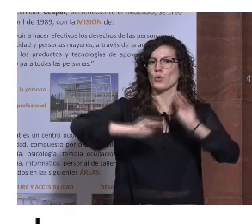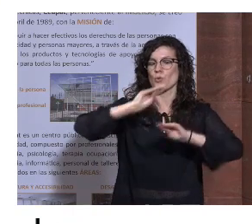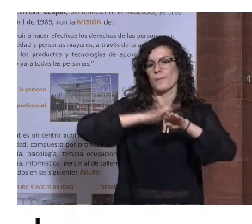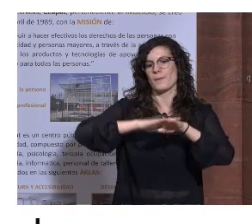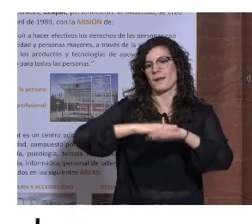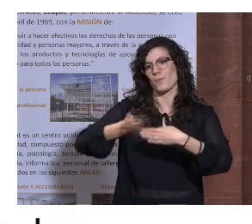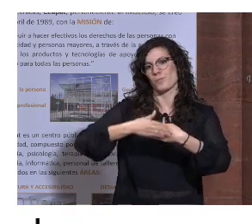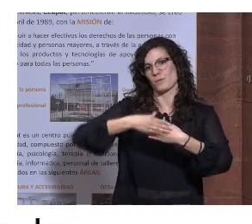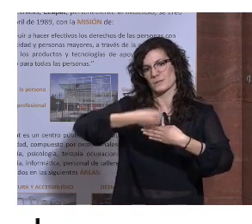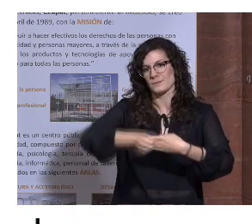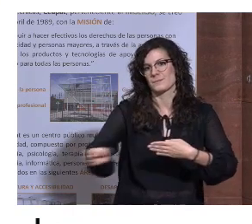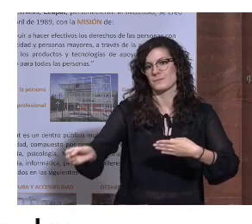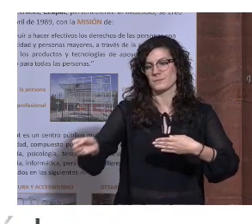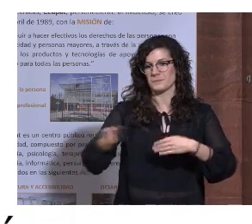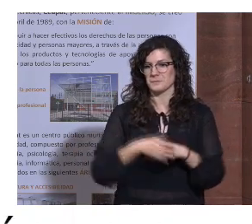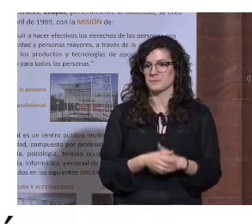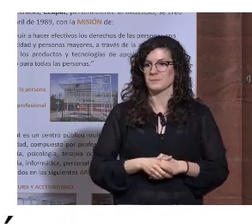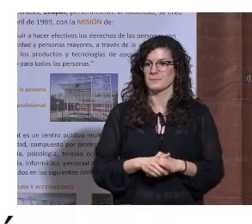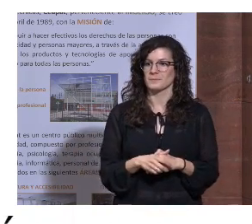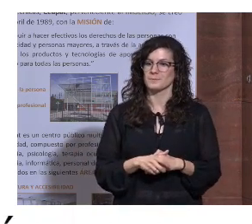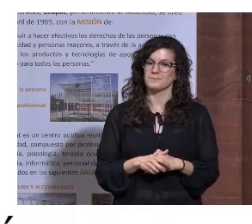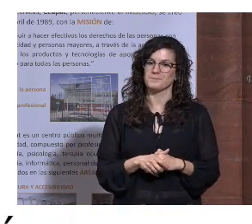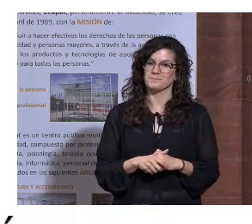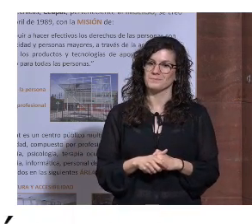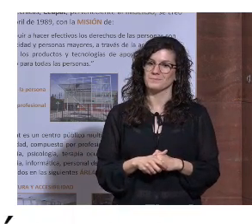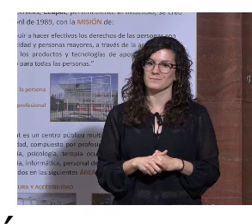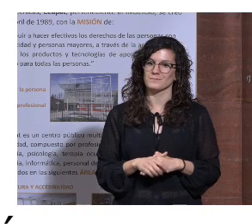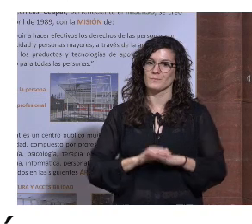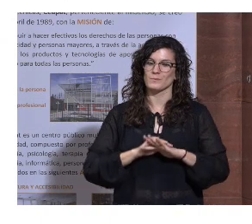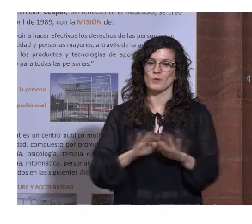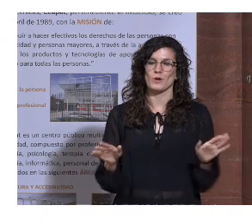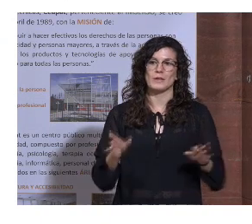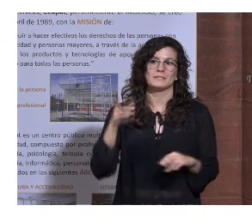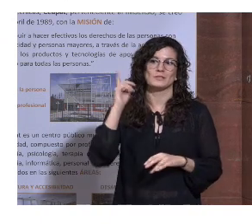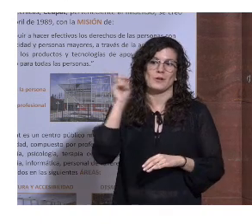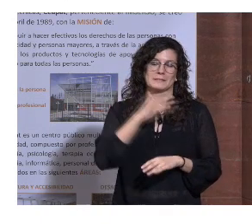la puerta, ¿no? Mientras que resuelven, ¿no? Bueno, simplemente era